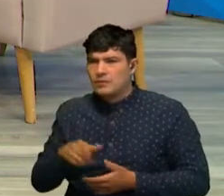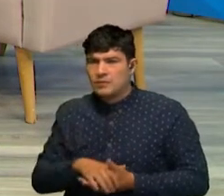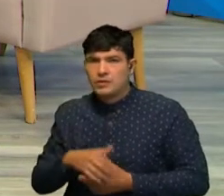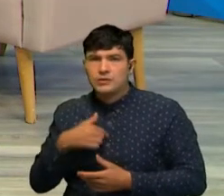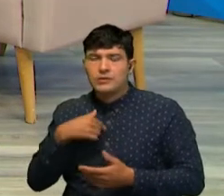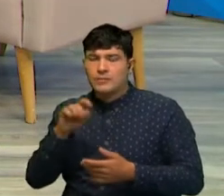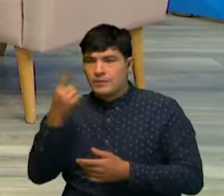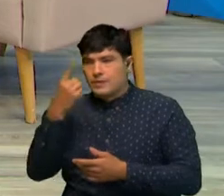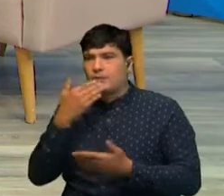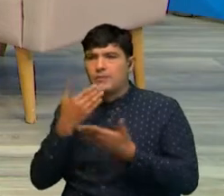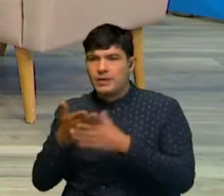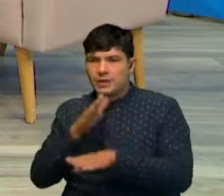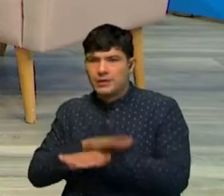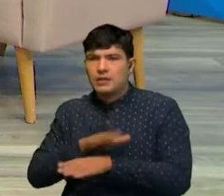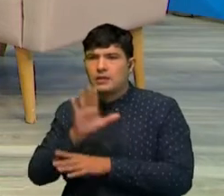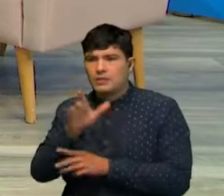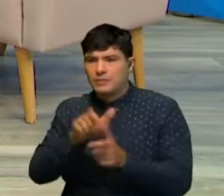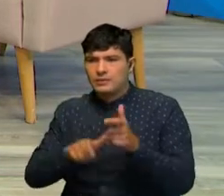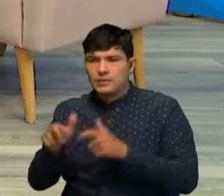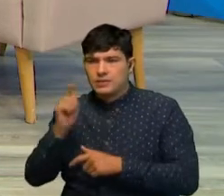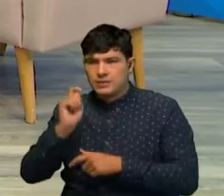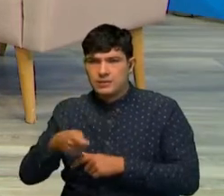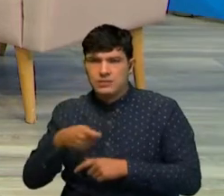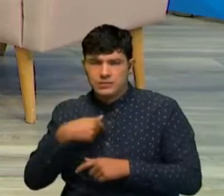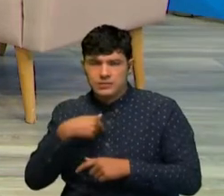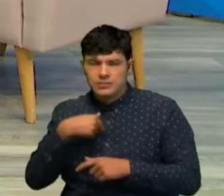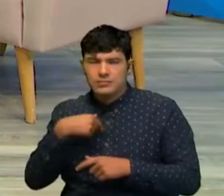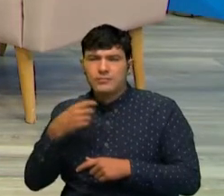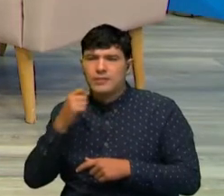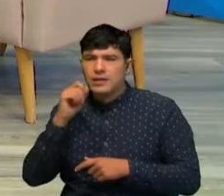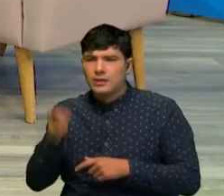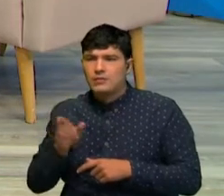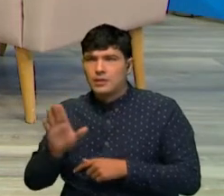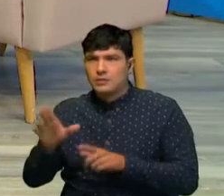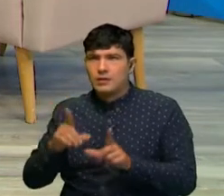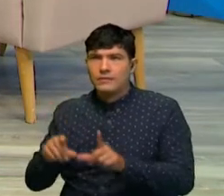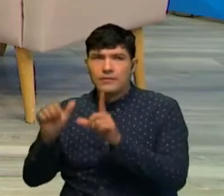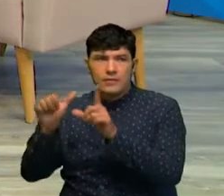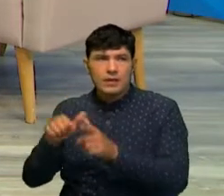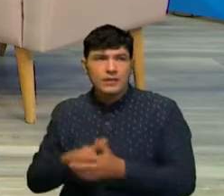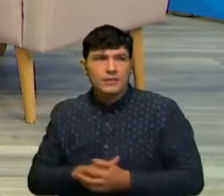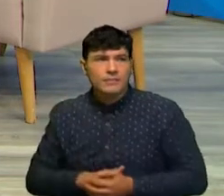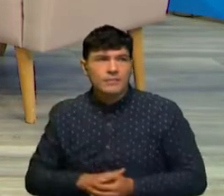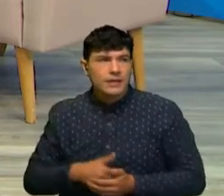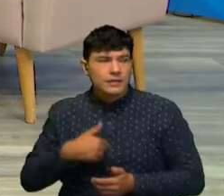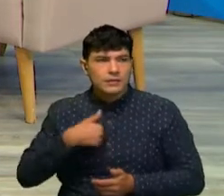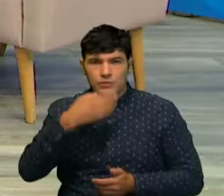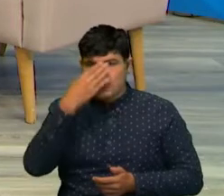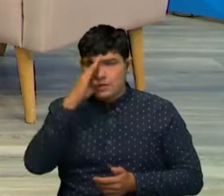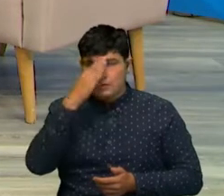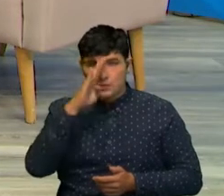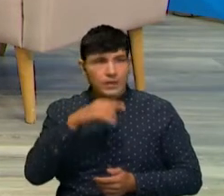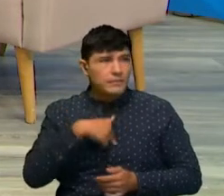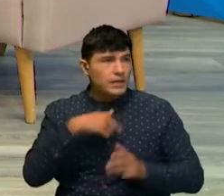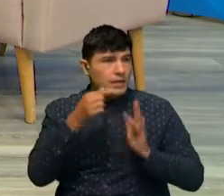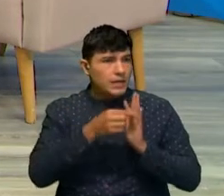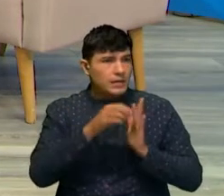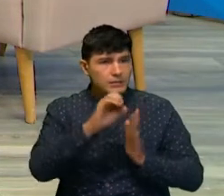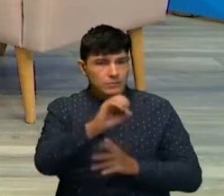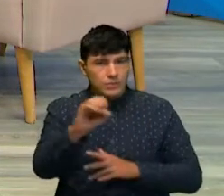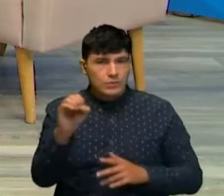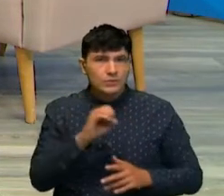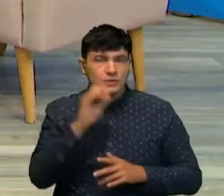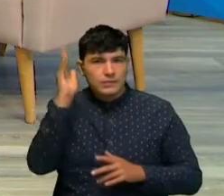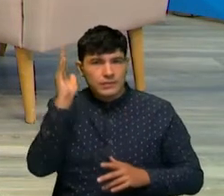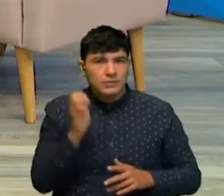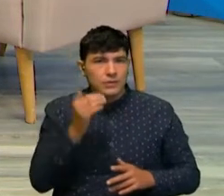muy buenas tardes para los señores que están en el canal y una preguntita para la doctora. Por favor, ¿cuál es? Tengo una inquietud. Mi esposo se pensionó el